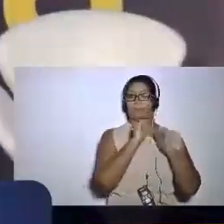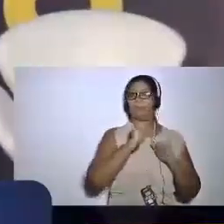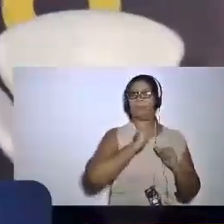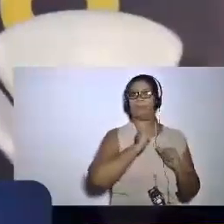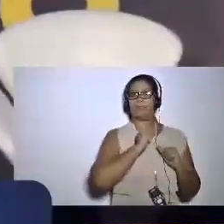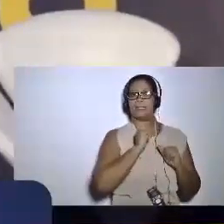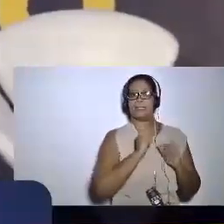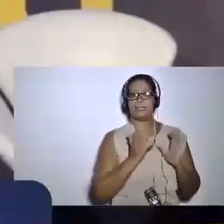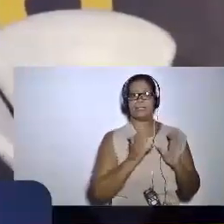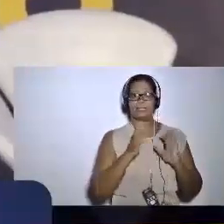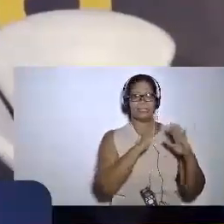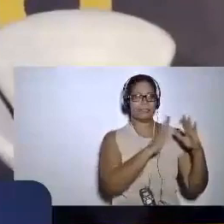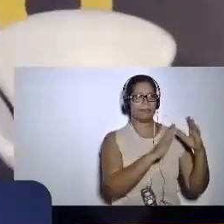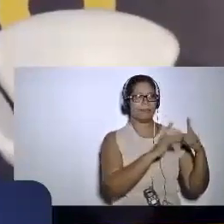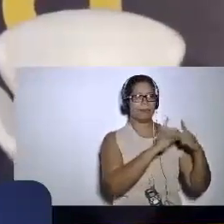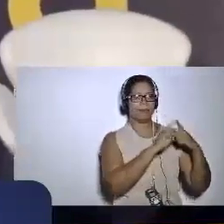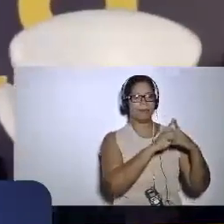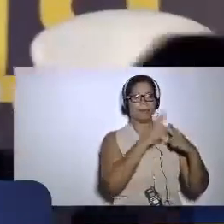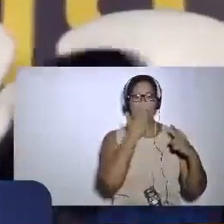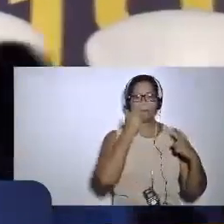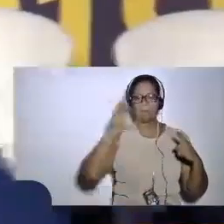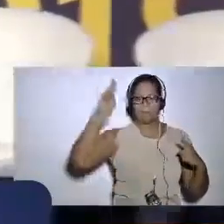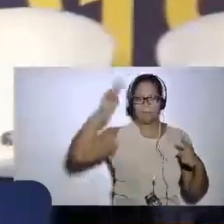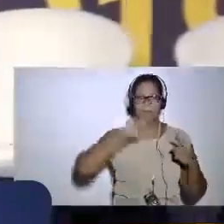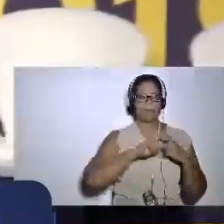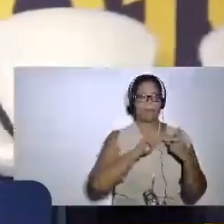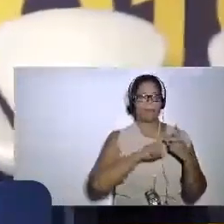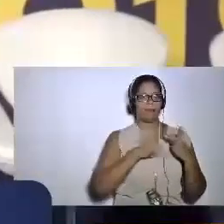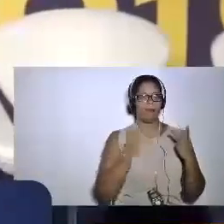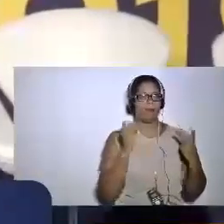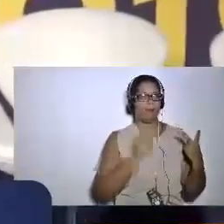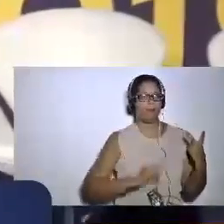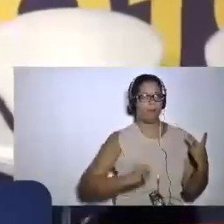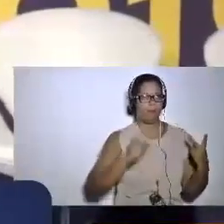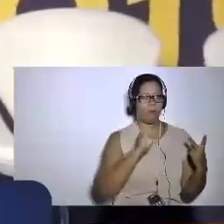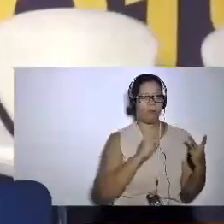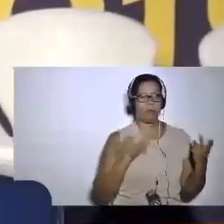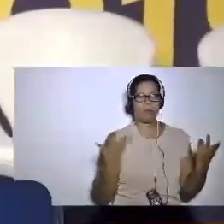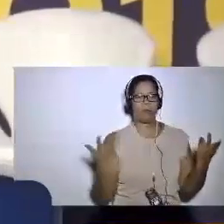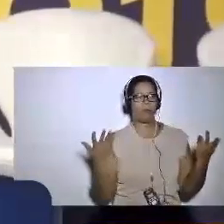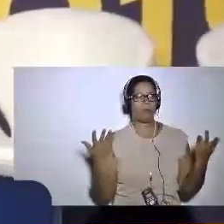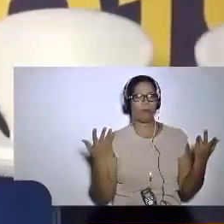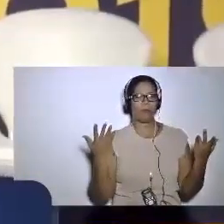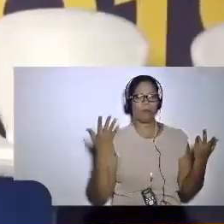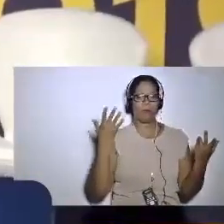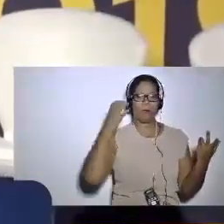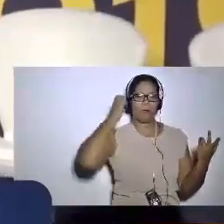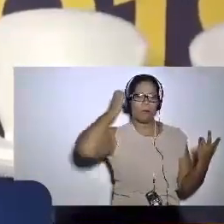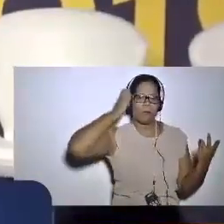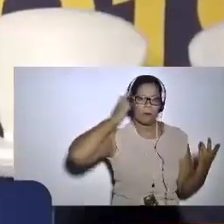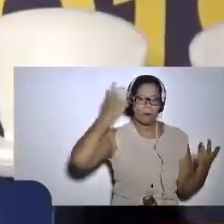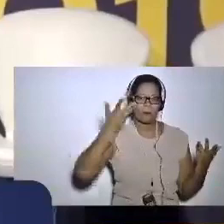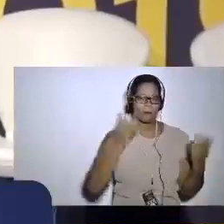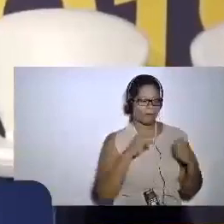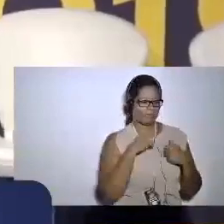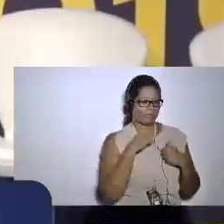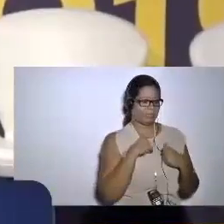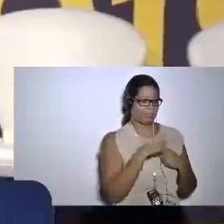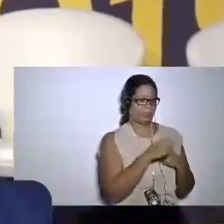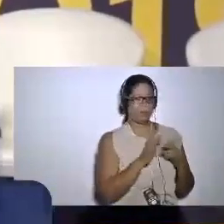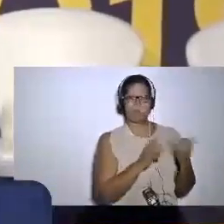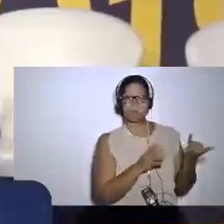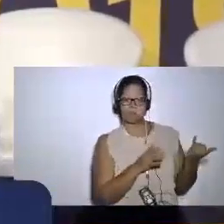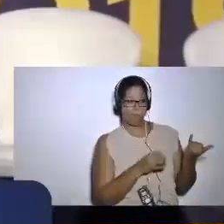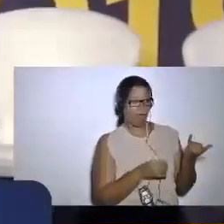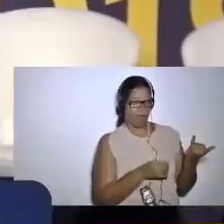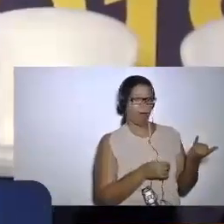Nosotros tenemos probablemente los austriacos, los alemanes, tenemos aquí algo de talibán y decir, bueno, tarifa cero está